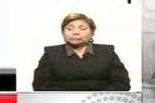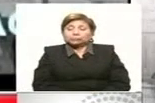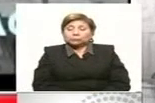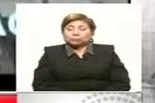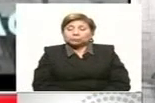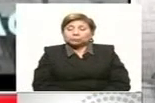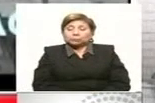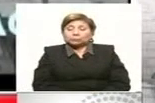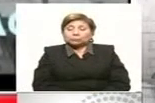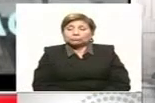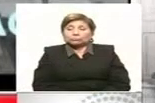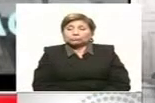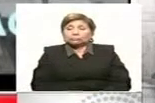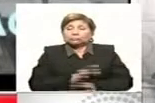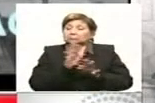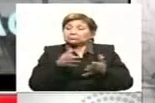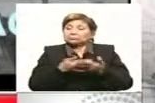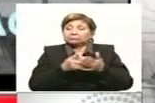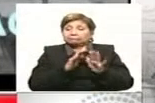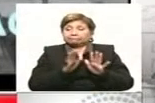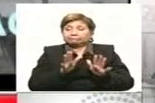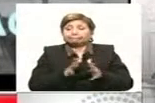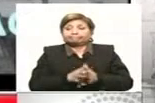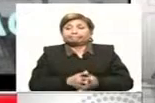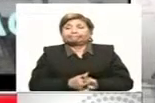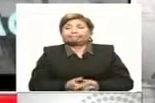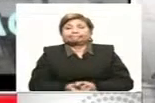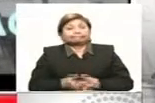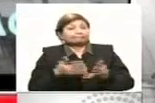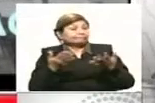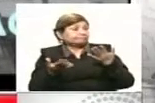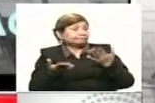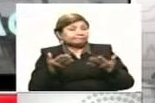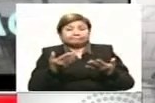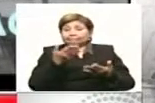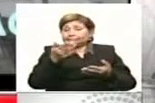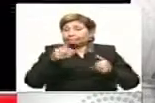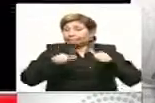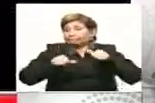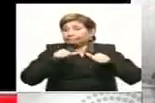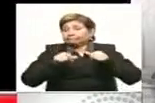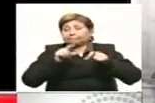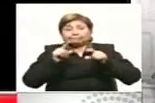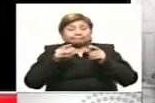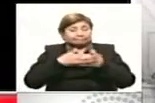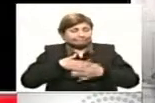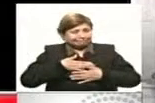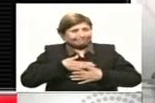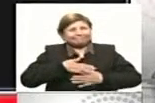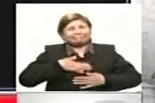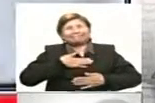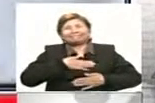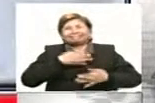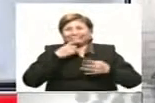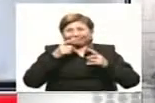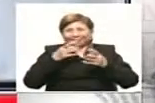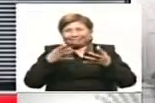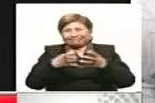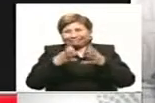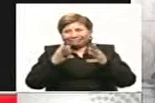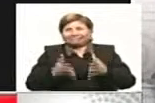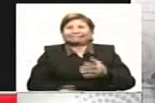Bueno, eso es todo. Si hubiera alguna inquietud, con todo gusto, señores congresistas.